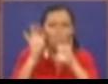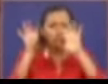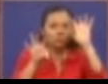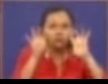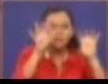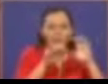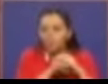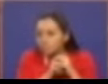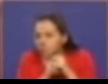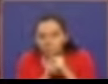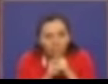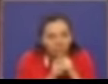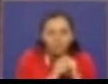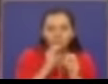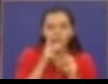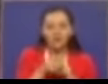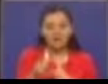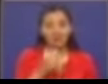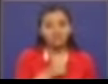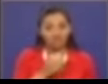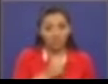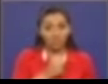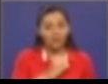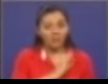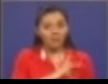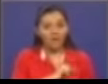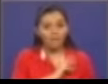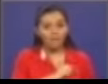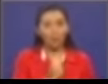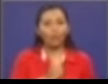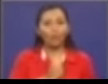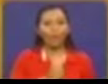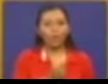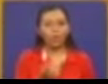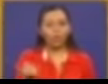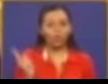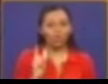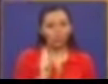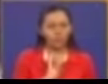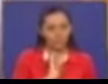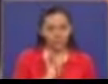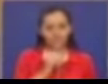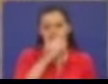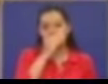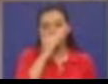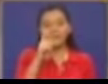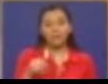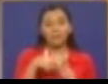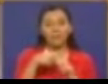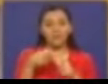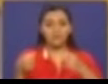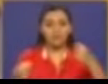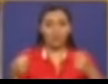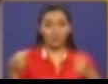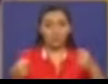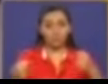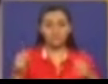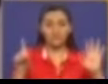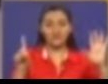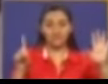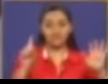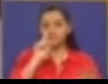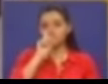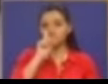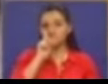vehículos de colección y los hermanos Isaías como los únicos dueños. Se suman a la colección 6 vehículos de lujo